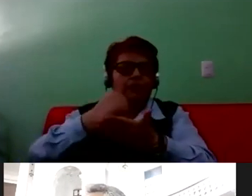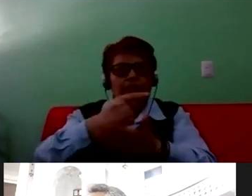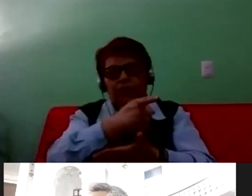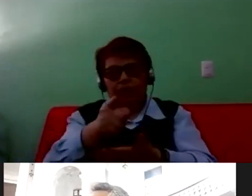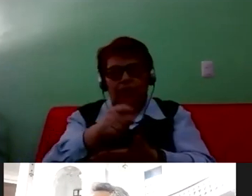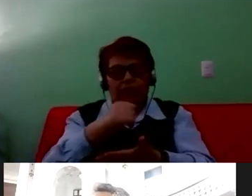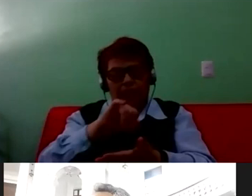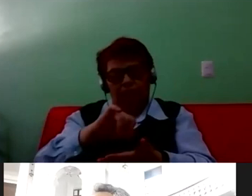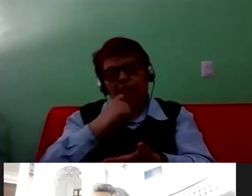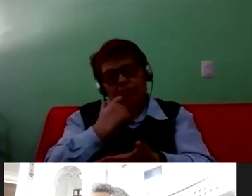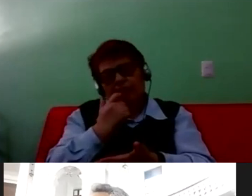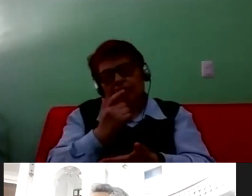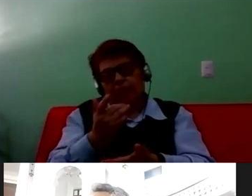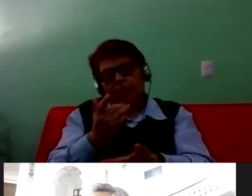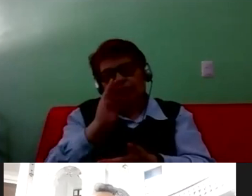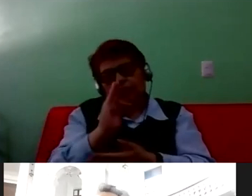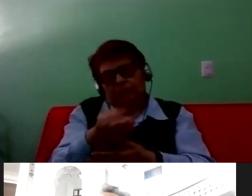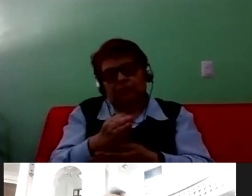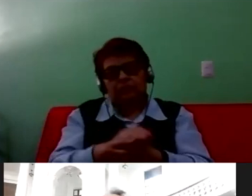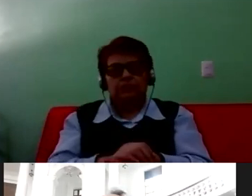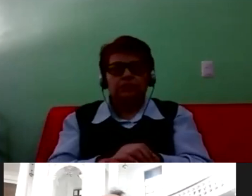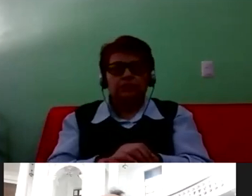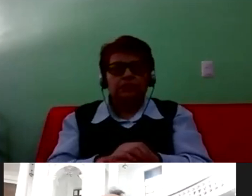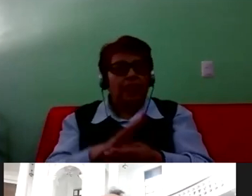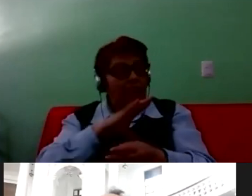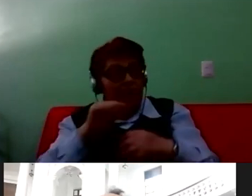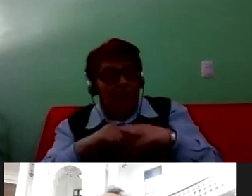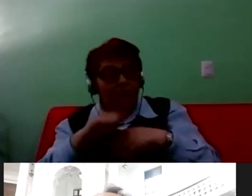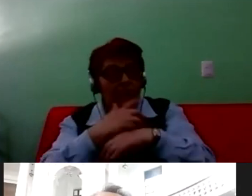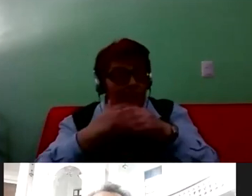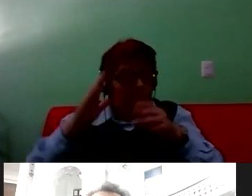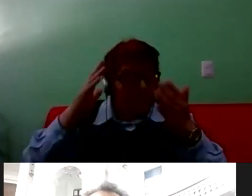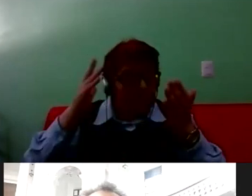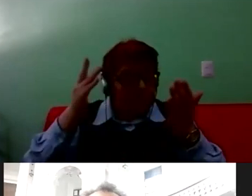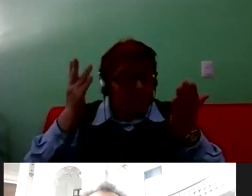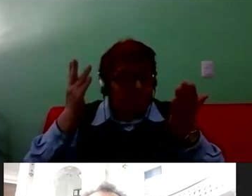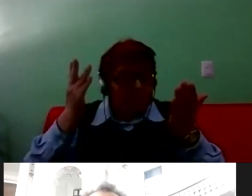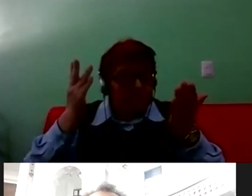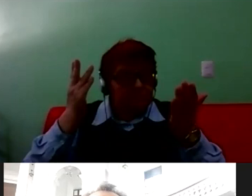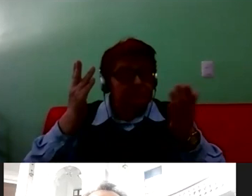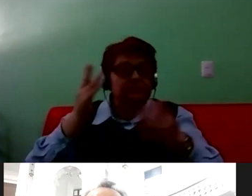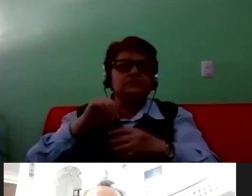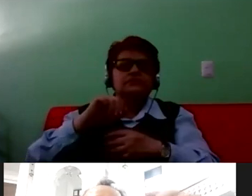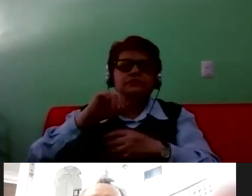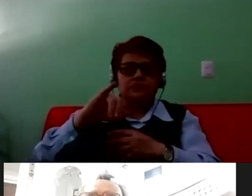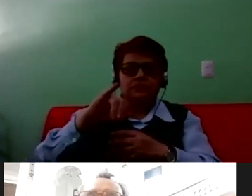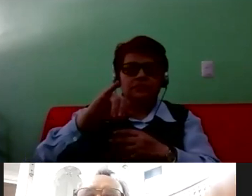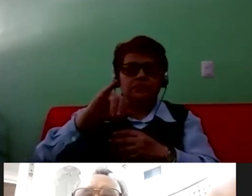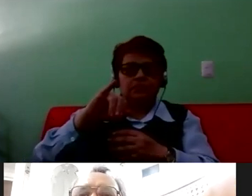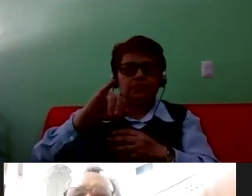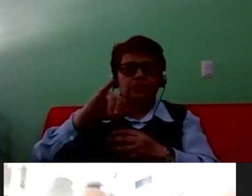lo determina el Pleno de esta comisión. ¿Existe algún comentario? Sí.